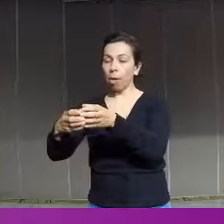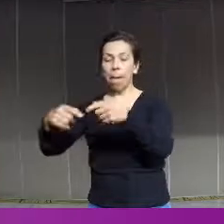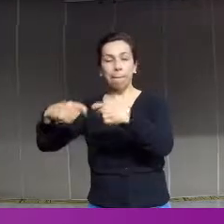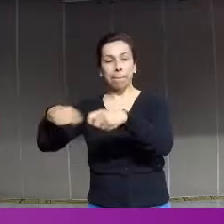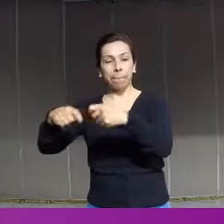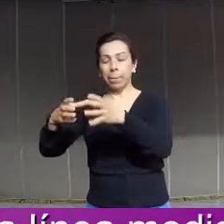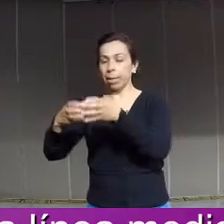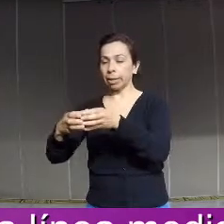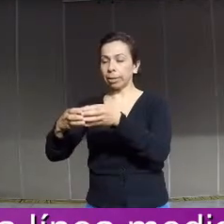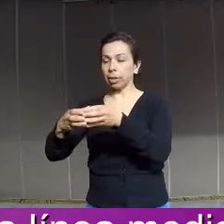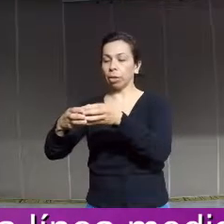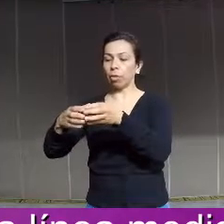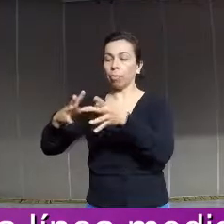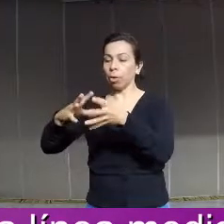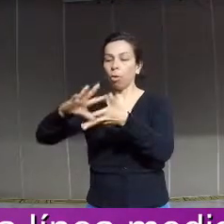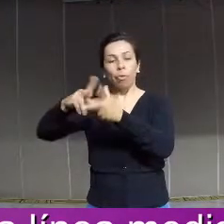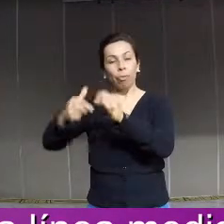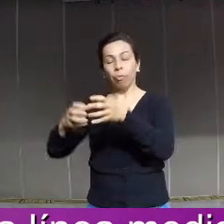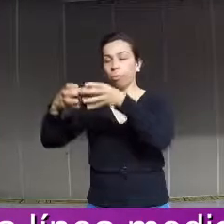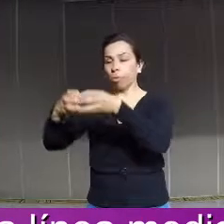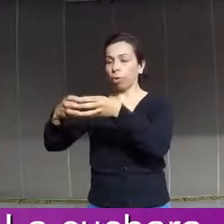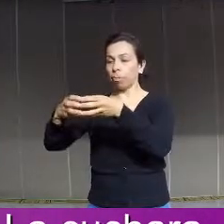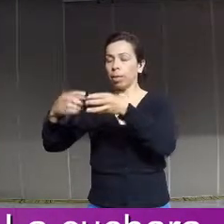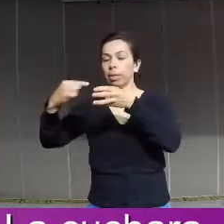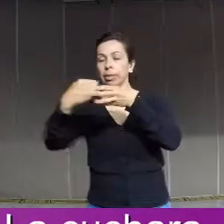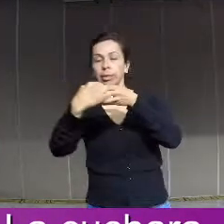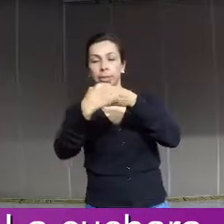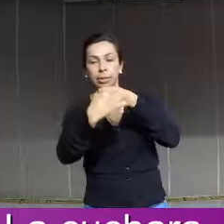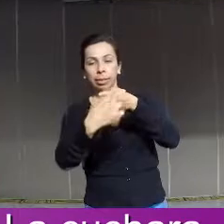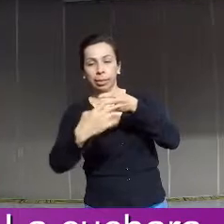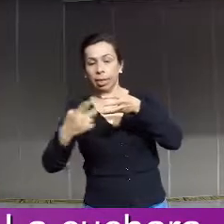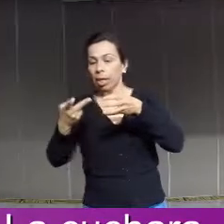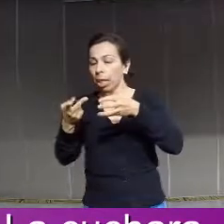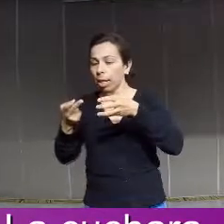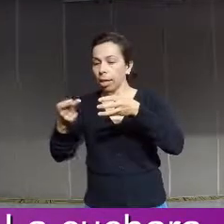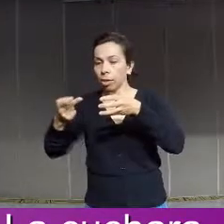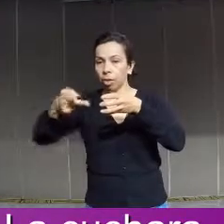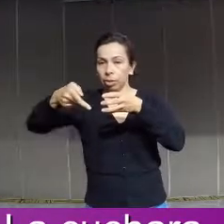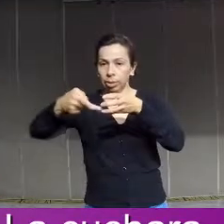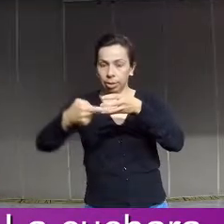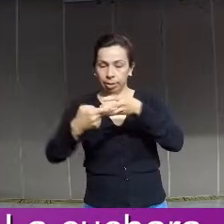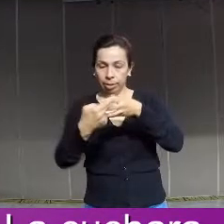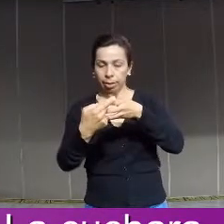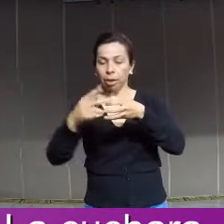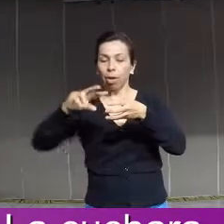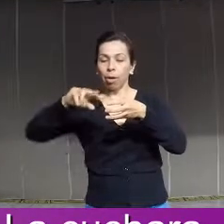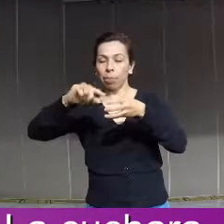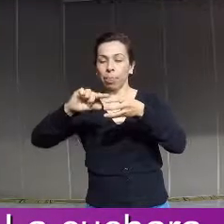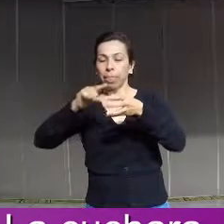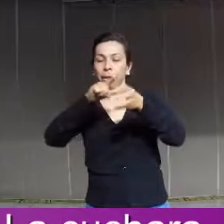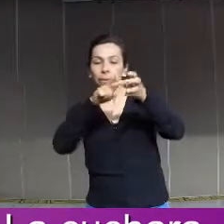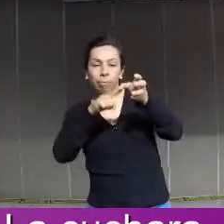estuvieron. El vaso escotado se utiliza para que la persona que le está dando el líquido al